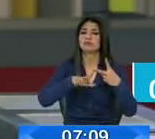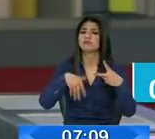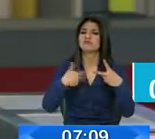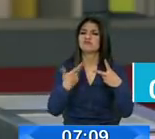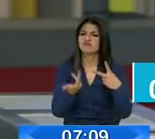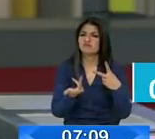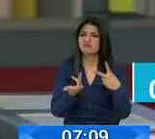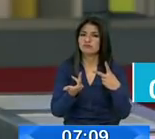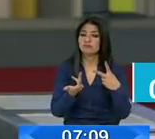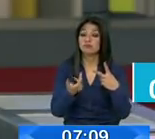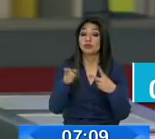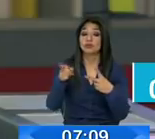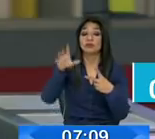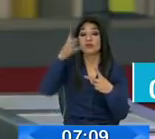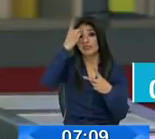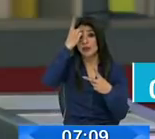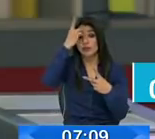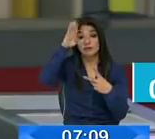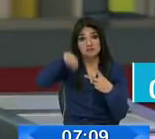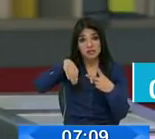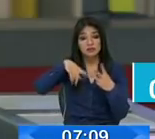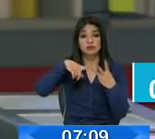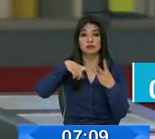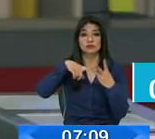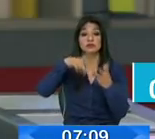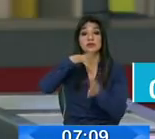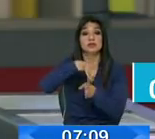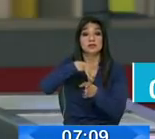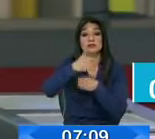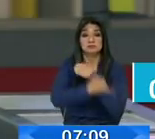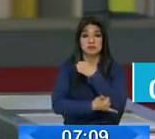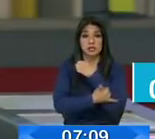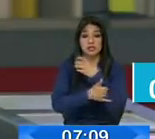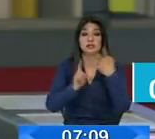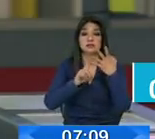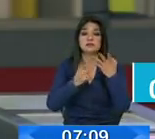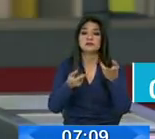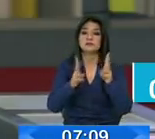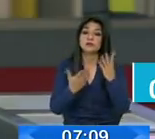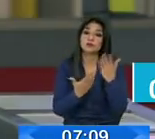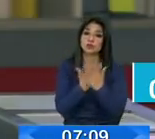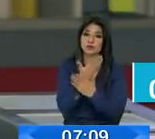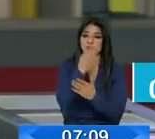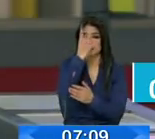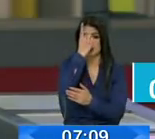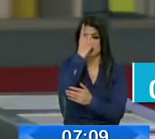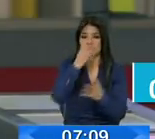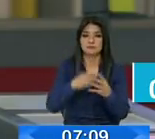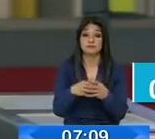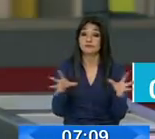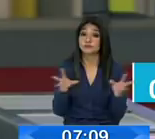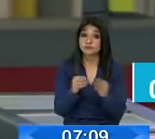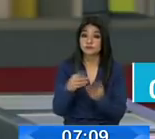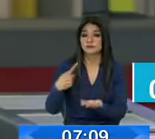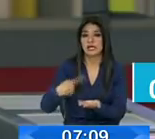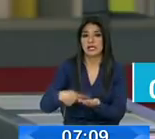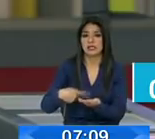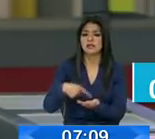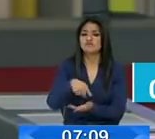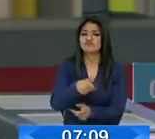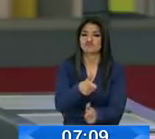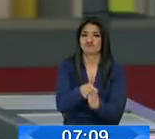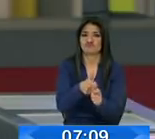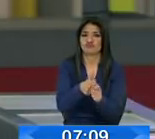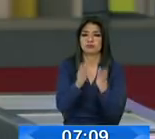el déficit fiscal, la situación del riesgo país y también las nuevas deudas. Así que esto será en pocos minutos.